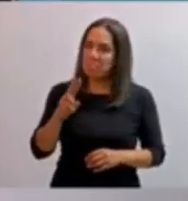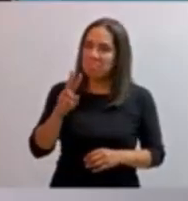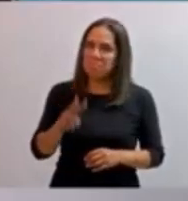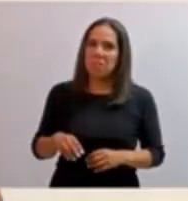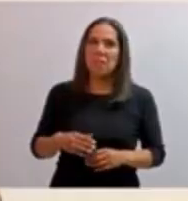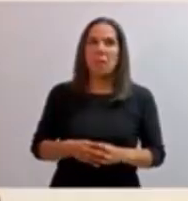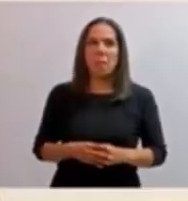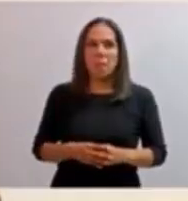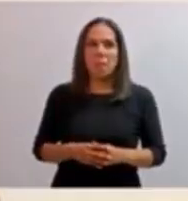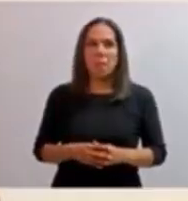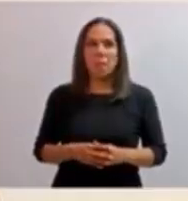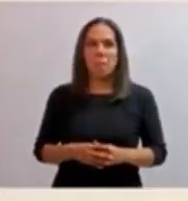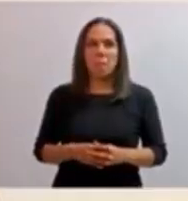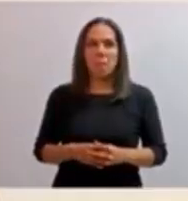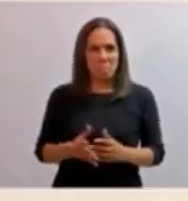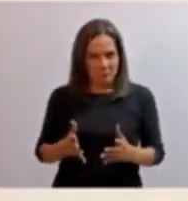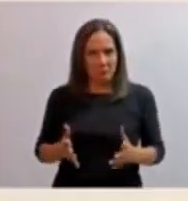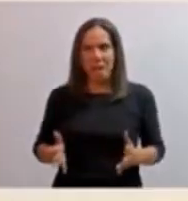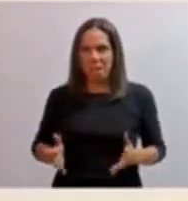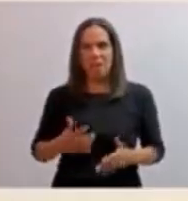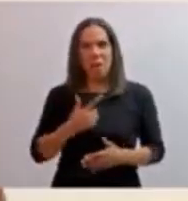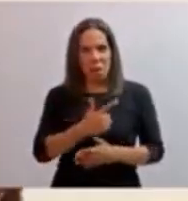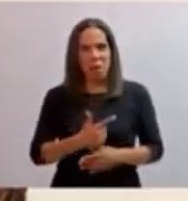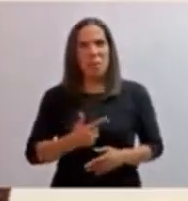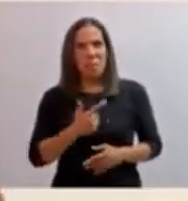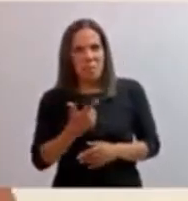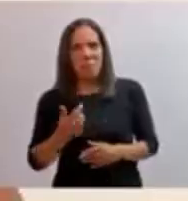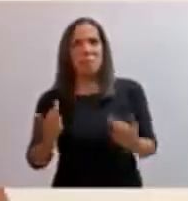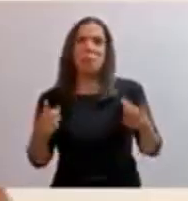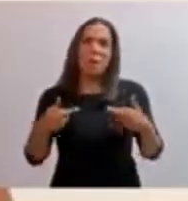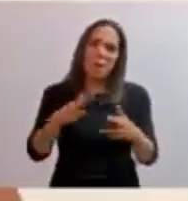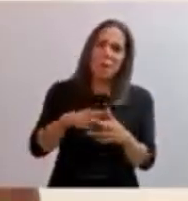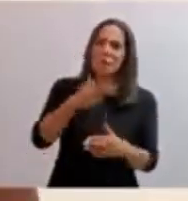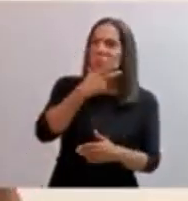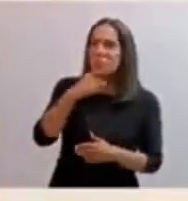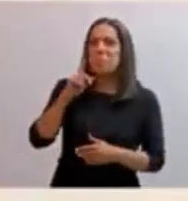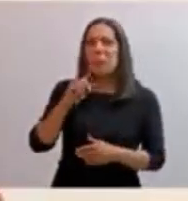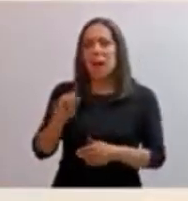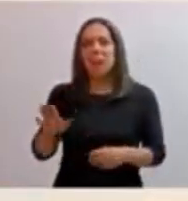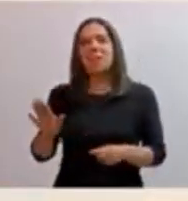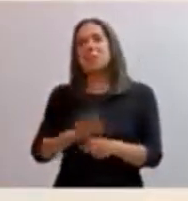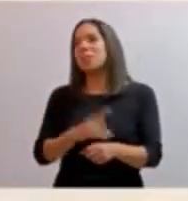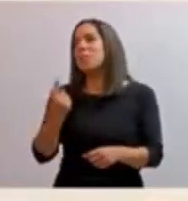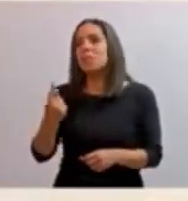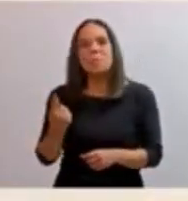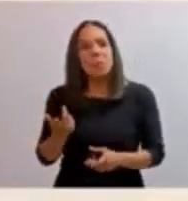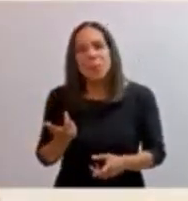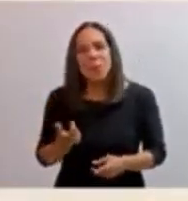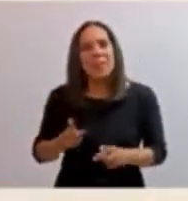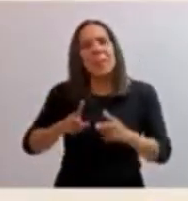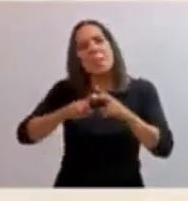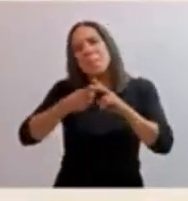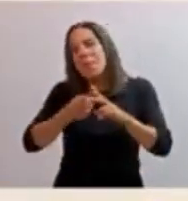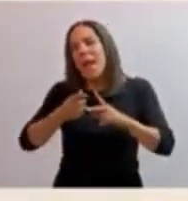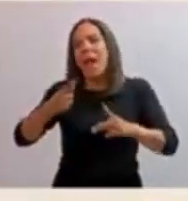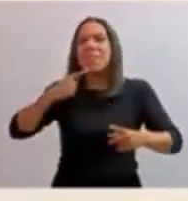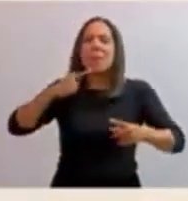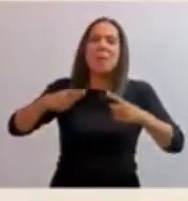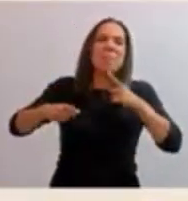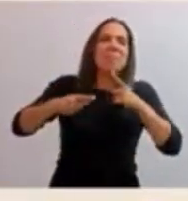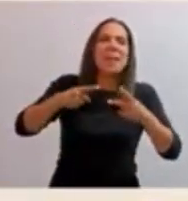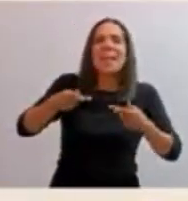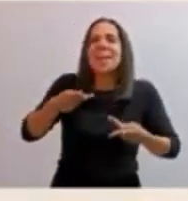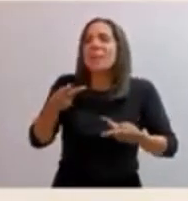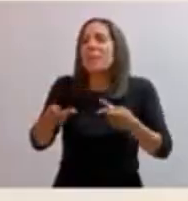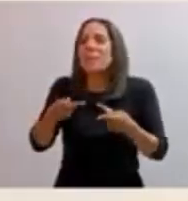forma muy entusiasta porque empezaron a platicar, pero no era el chal de cómo te va, manita, era verdaderamente centrada